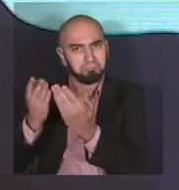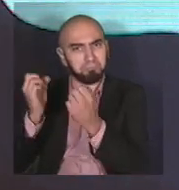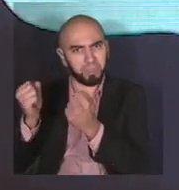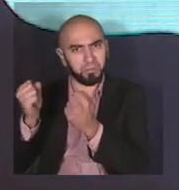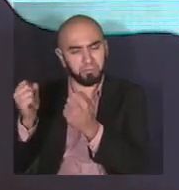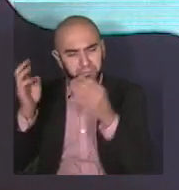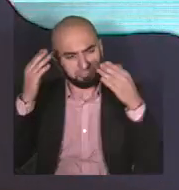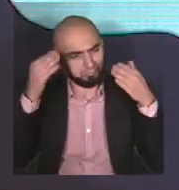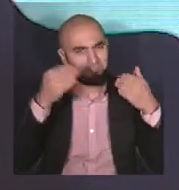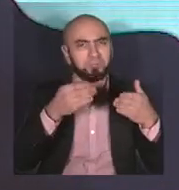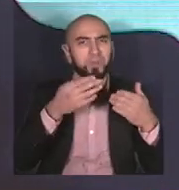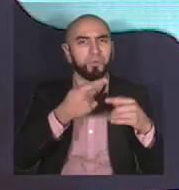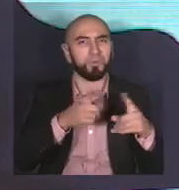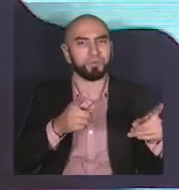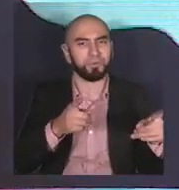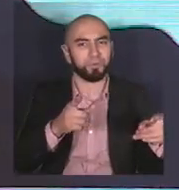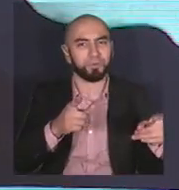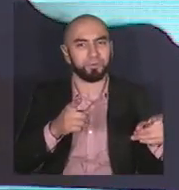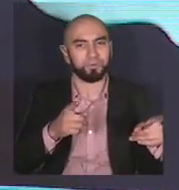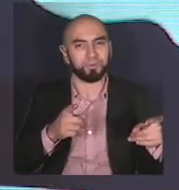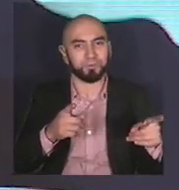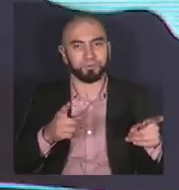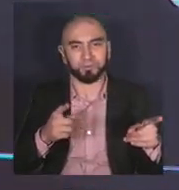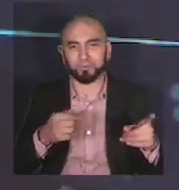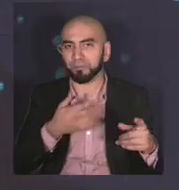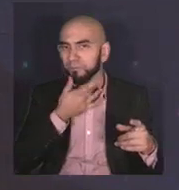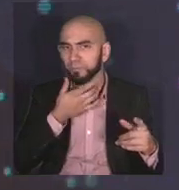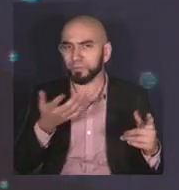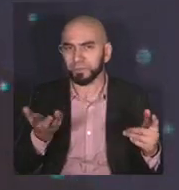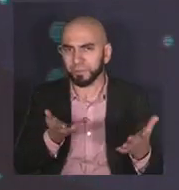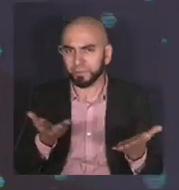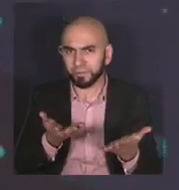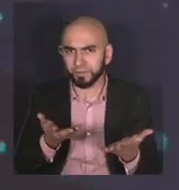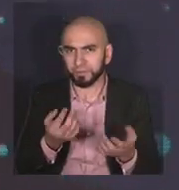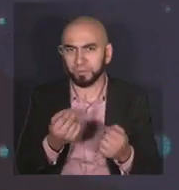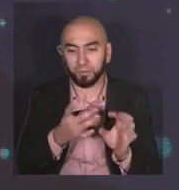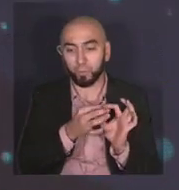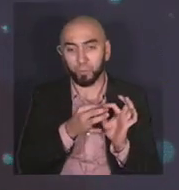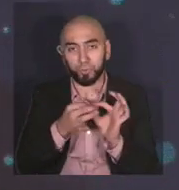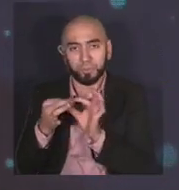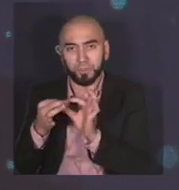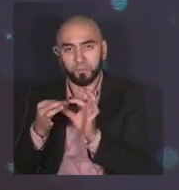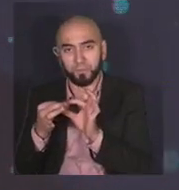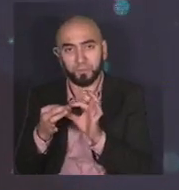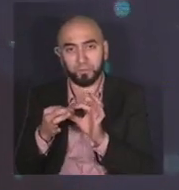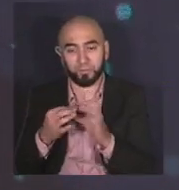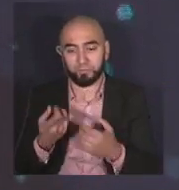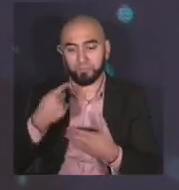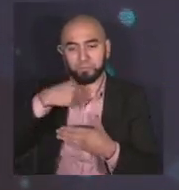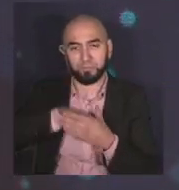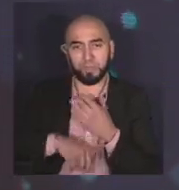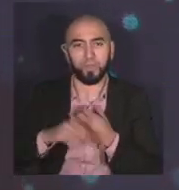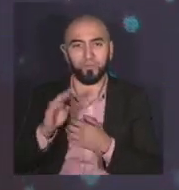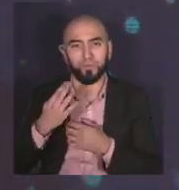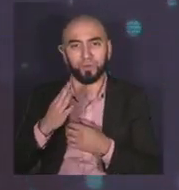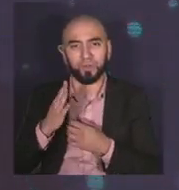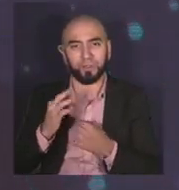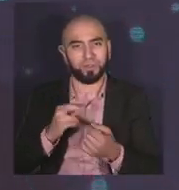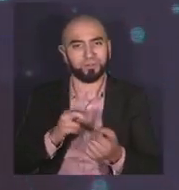concentrarse. ¿Por qué? Por razones biológicas, tiene la tendencia de